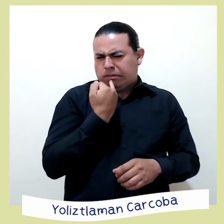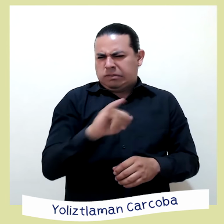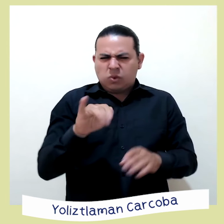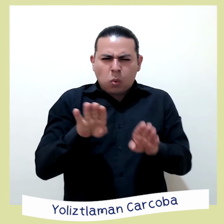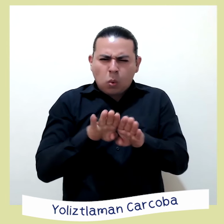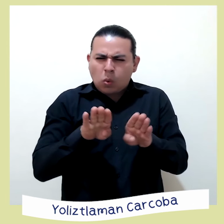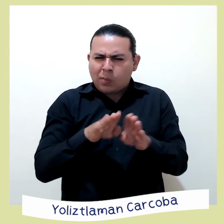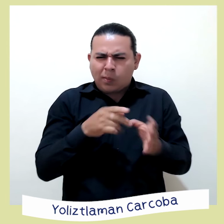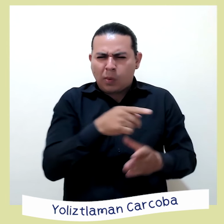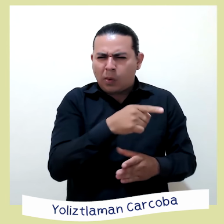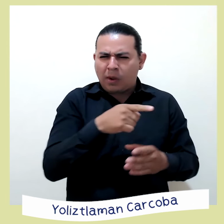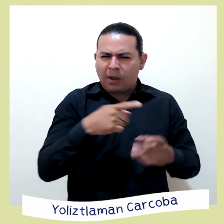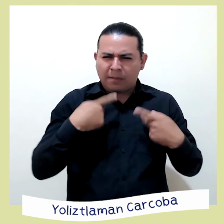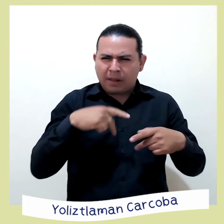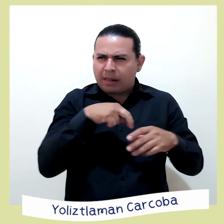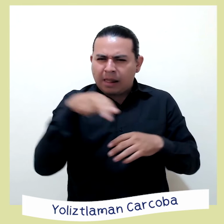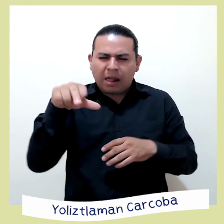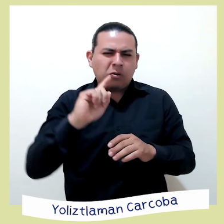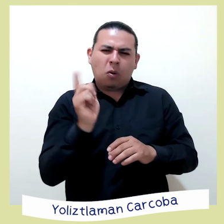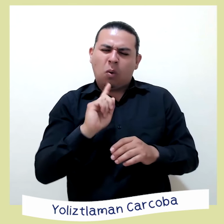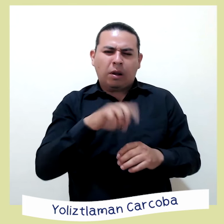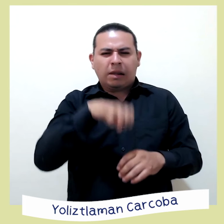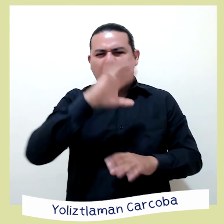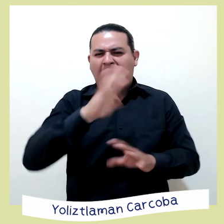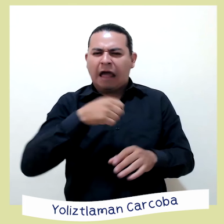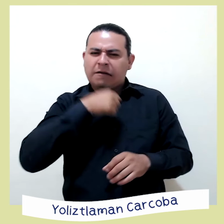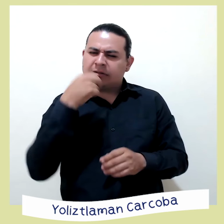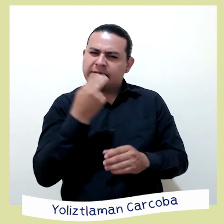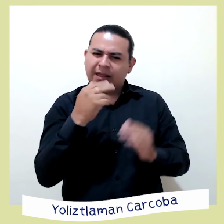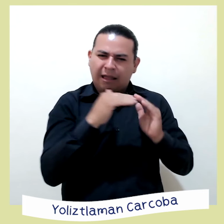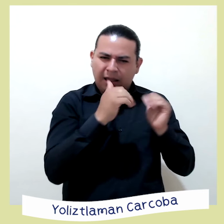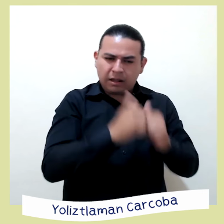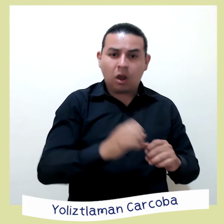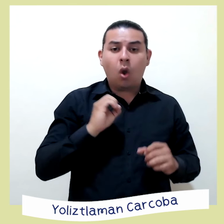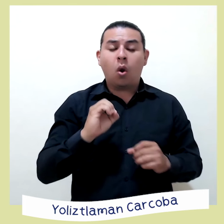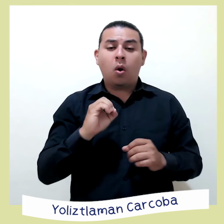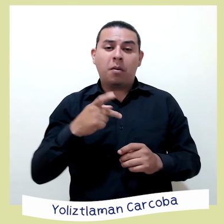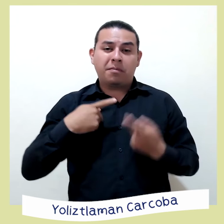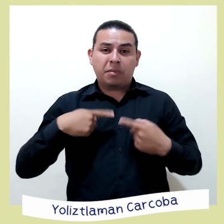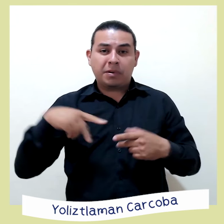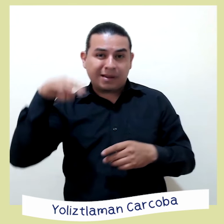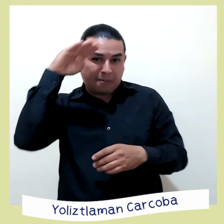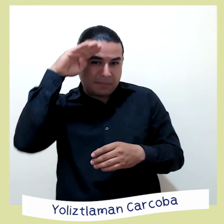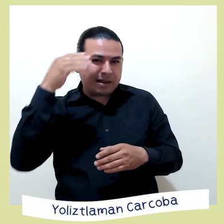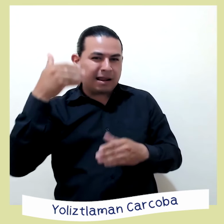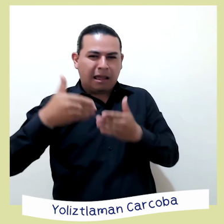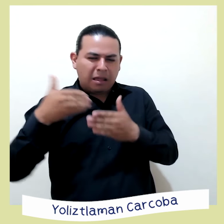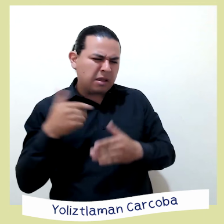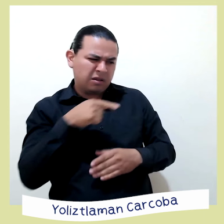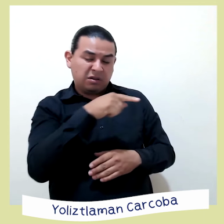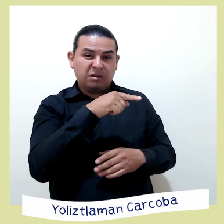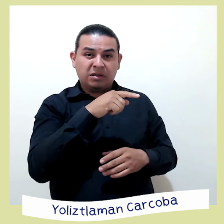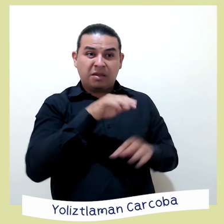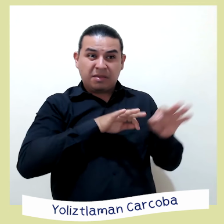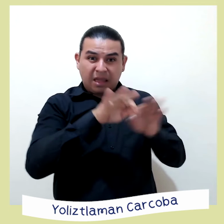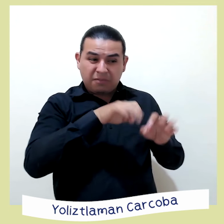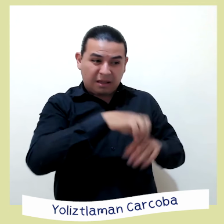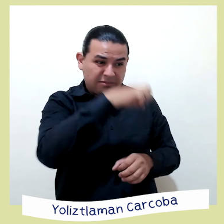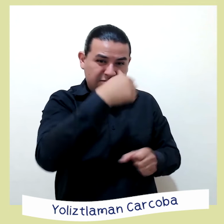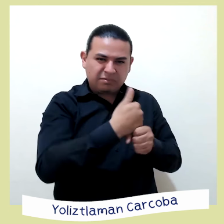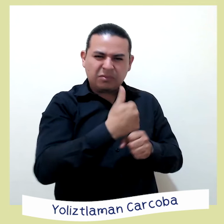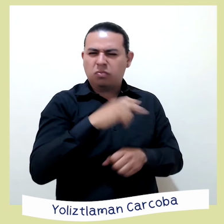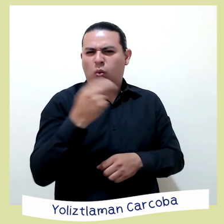en bicicleta y recorrer 30 kilómetros. Si me apego al estereotipo de persona mayor.